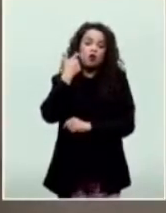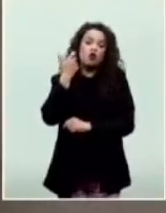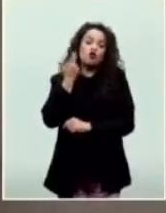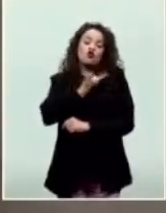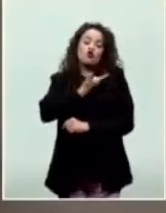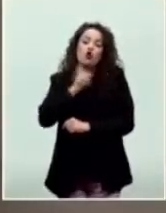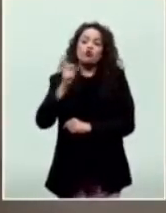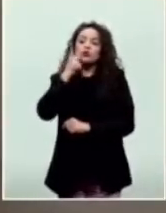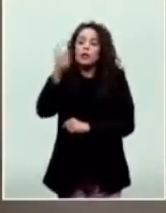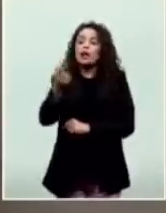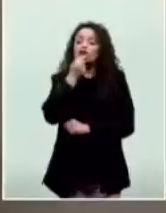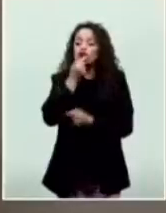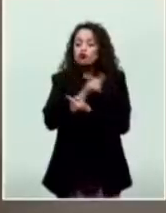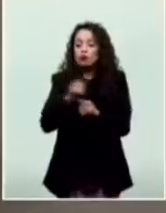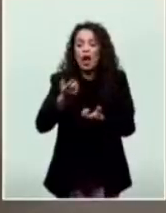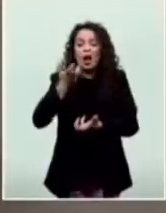quemado.